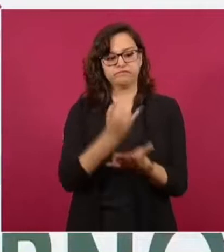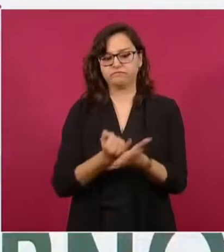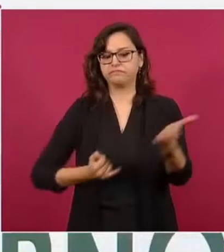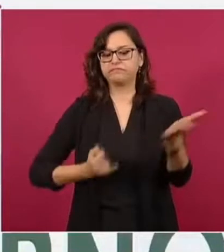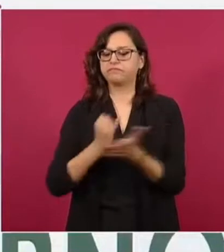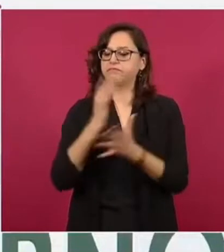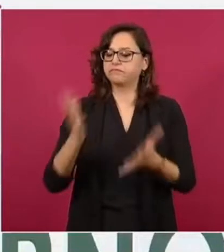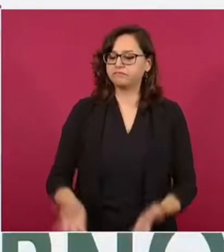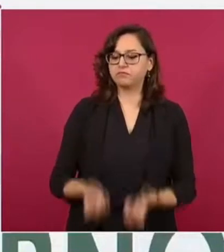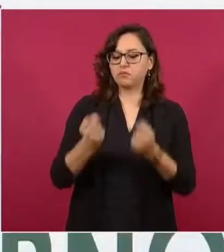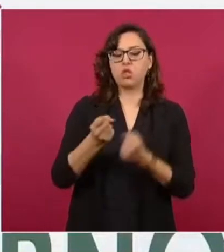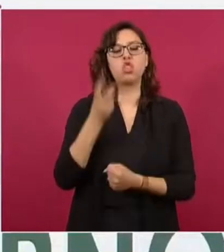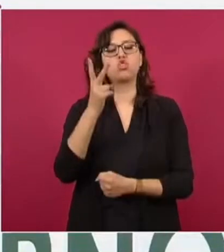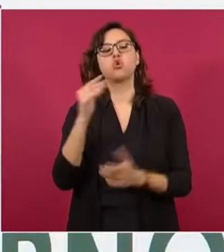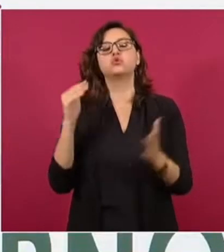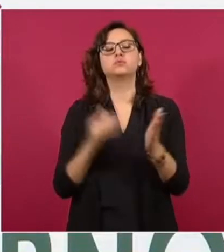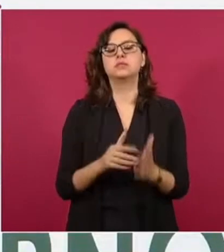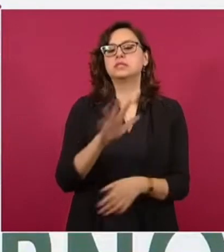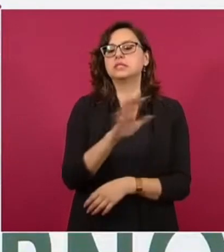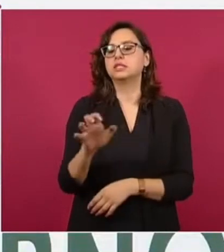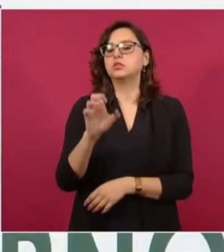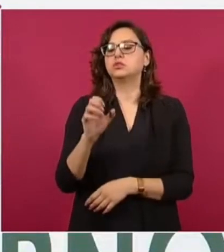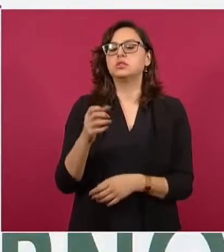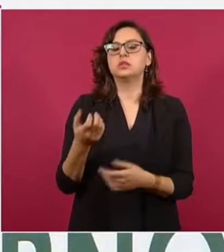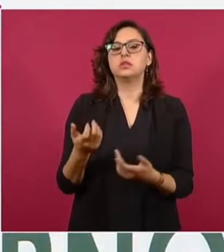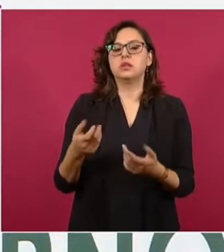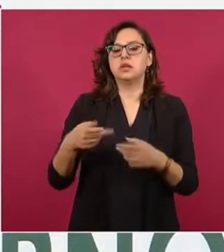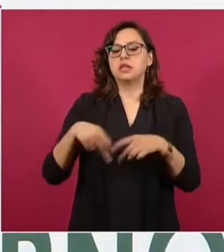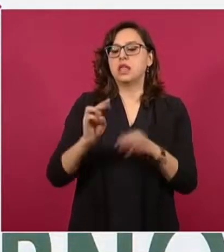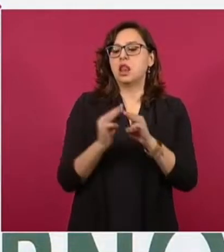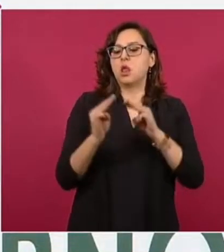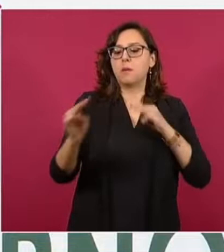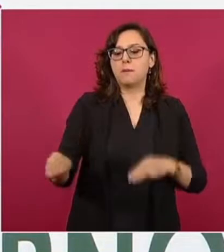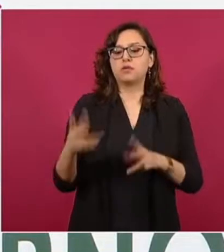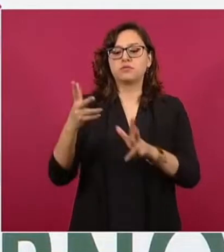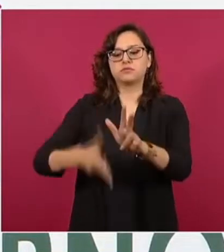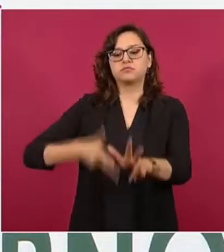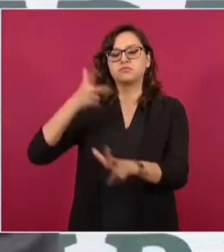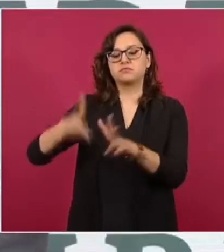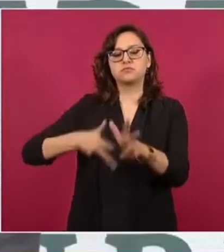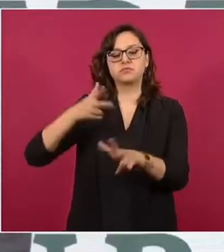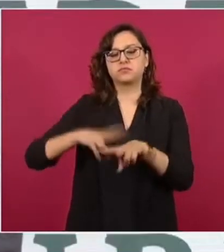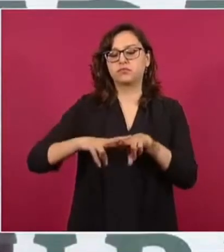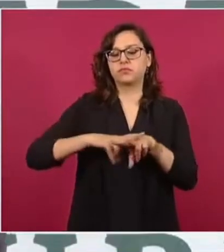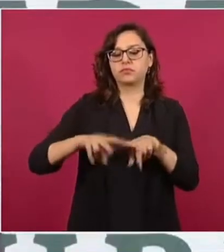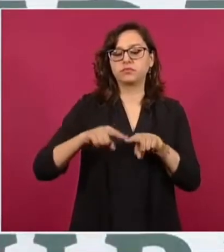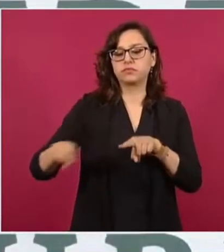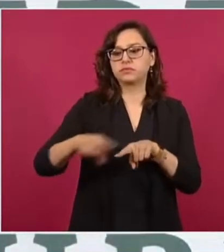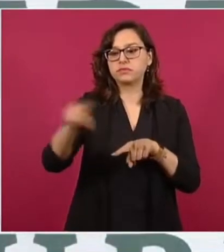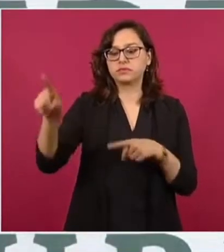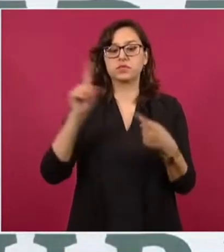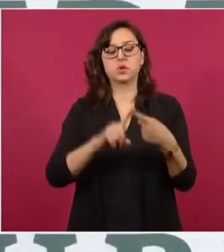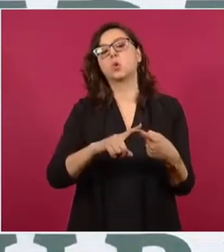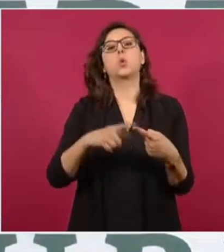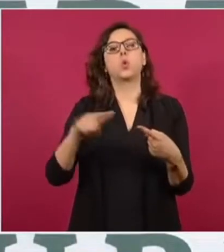2.600 kilómetros de trenes de carga y pasajeros. Ya se concluyó el tren suburbano de